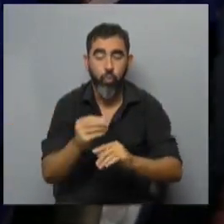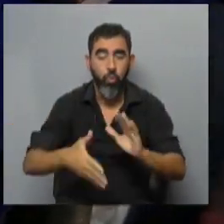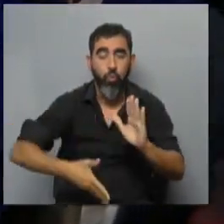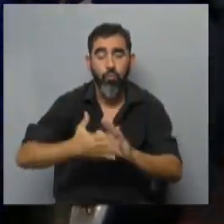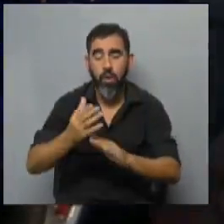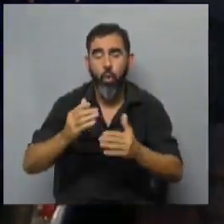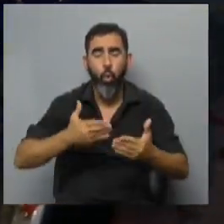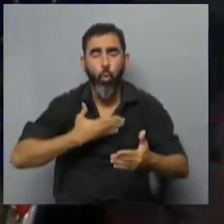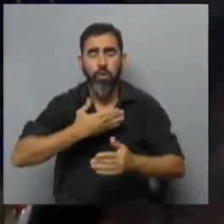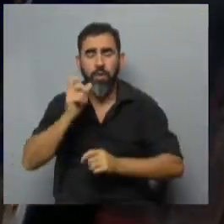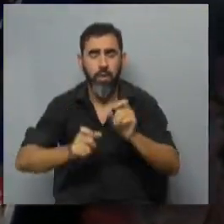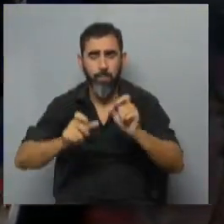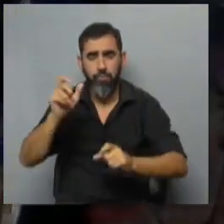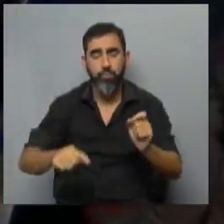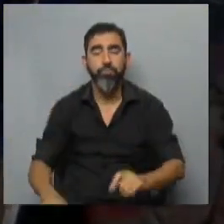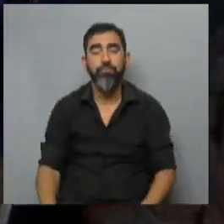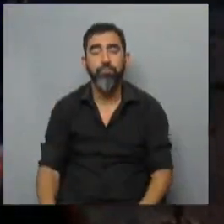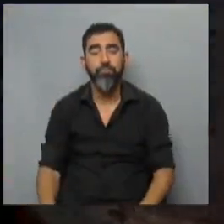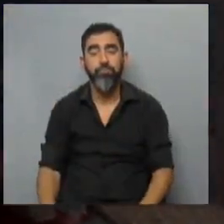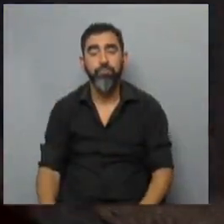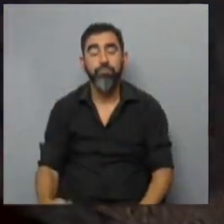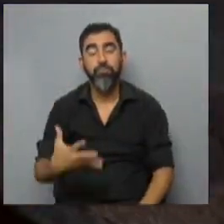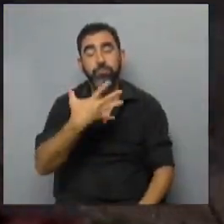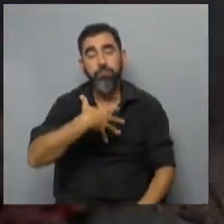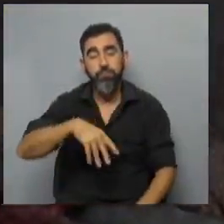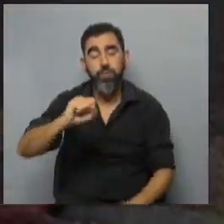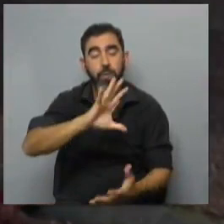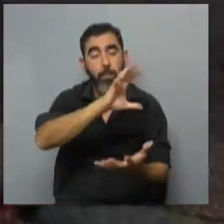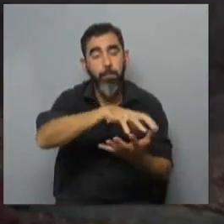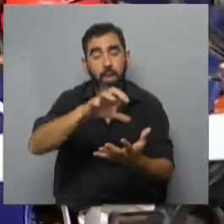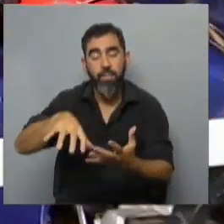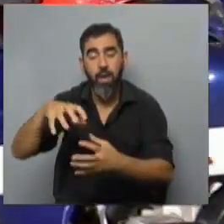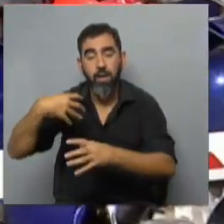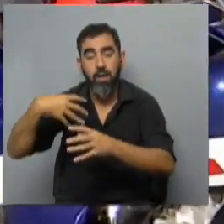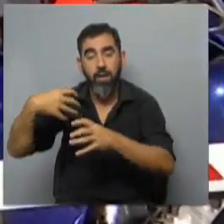están muy contentos los llevamos a las plantas de clasificación